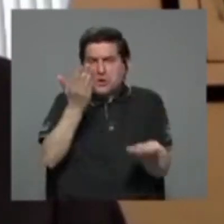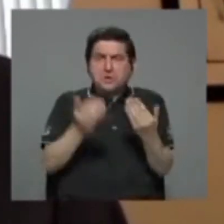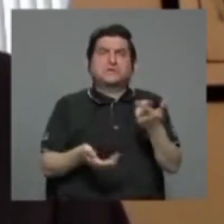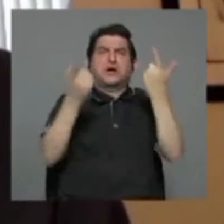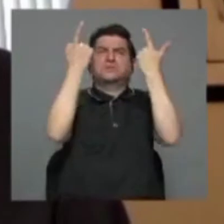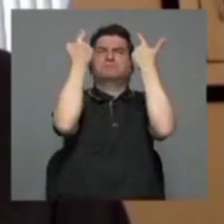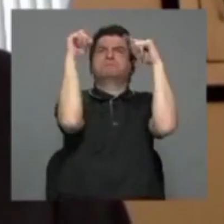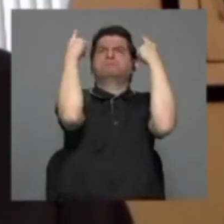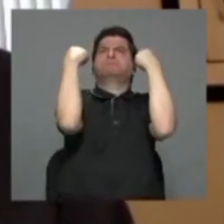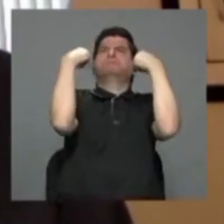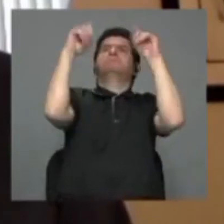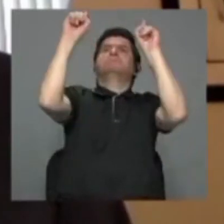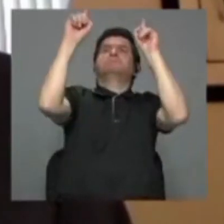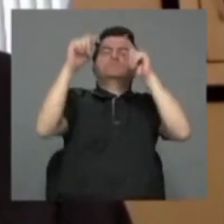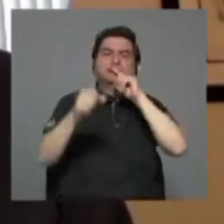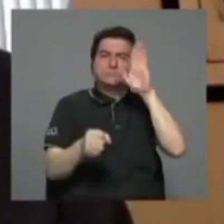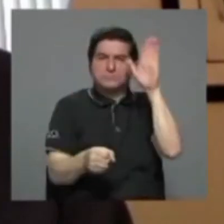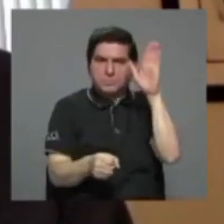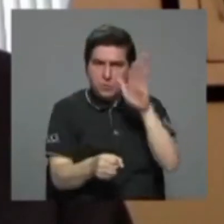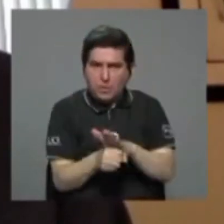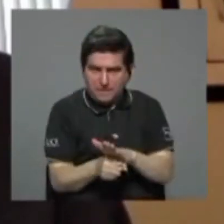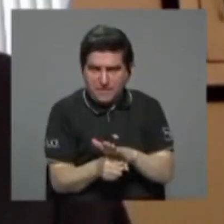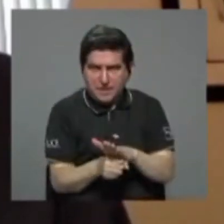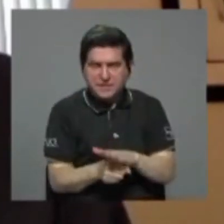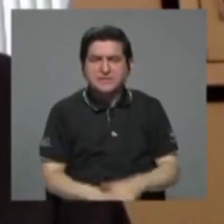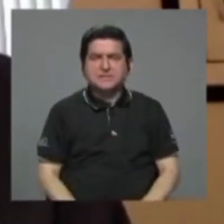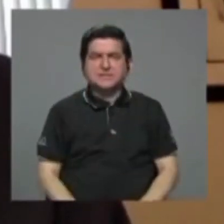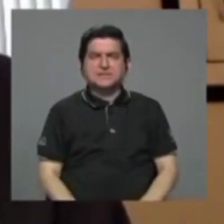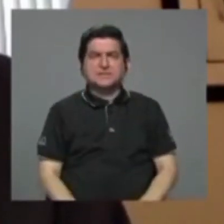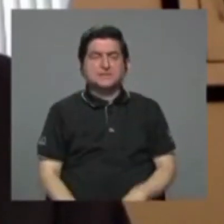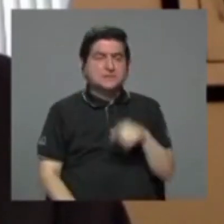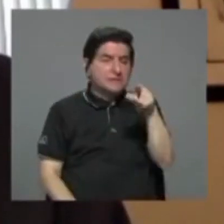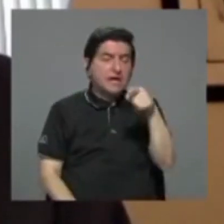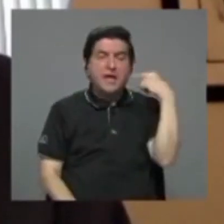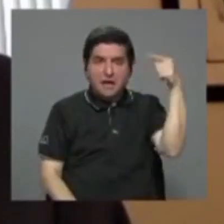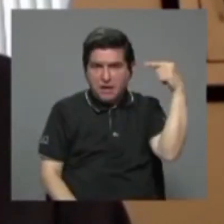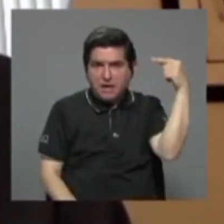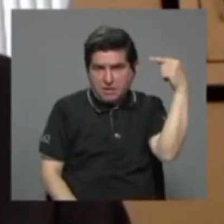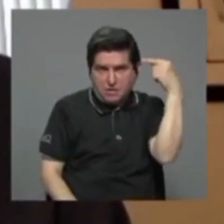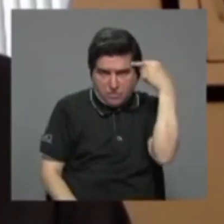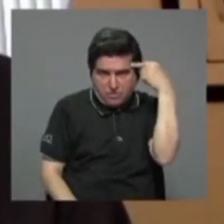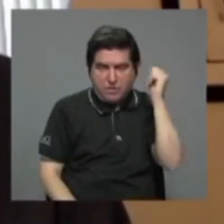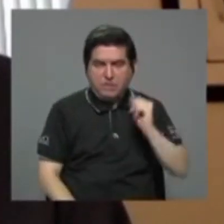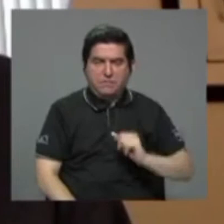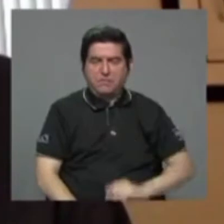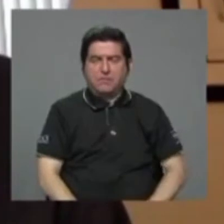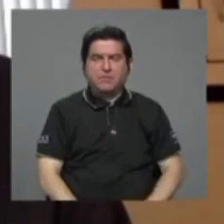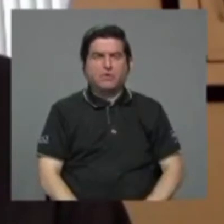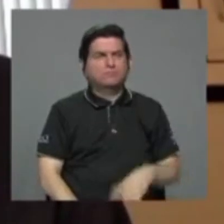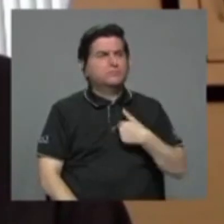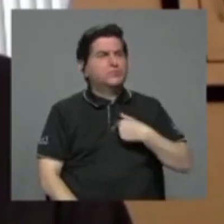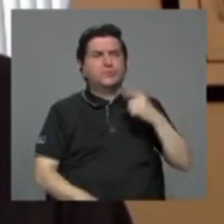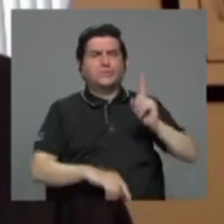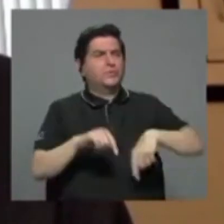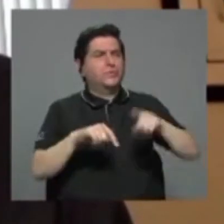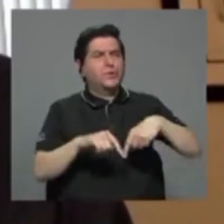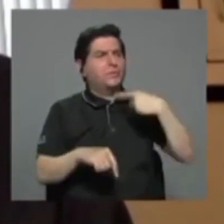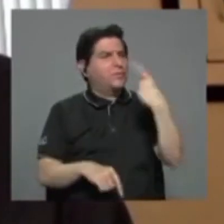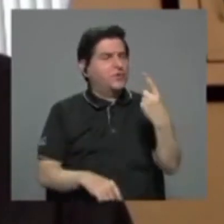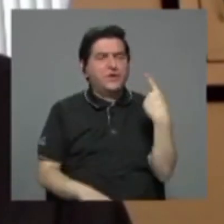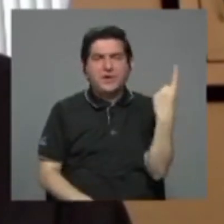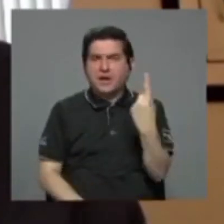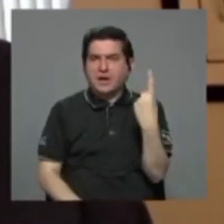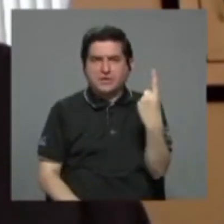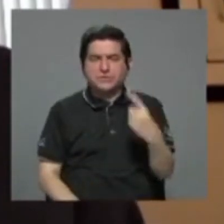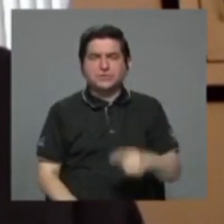logros alcanzados durante esa administración, y no me atrevería a decir que son logros